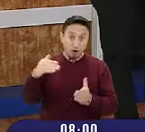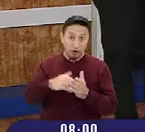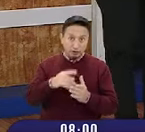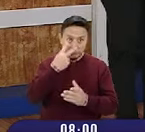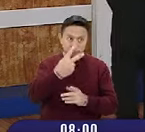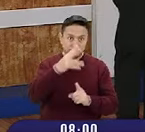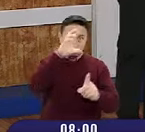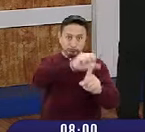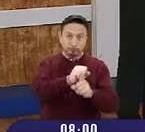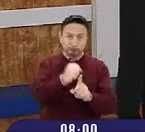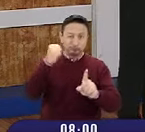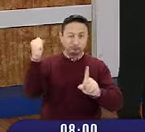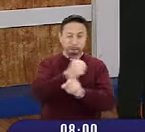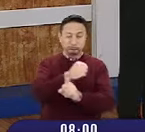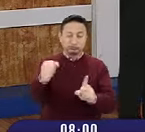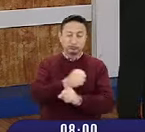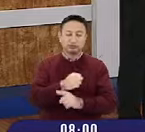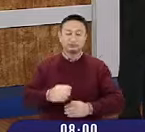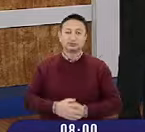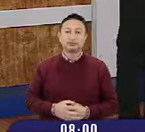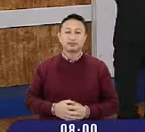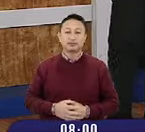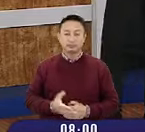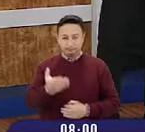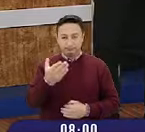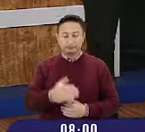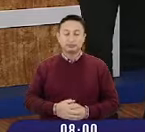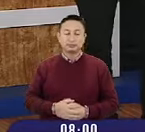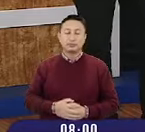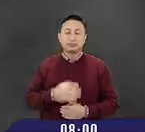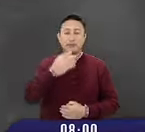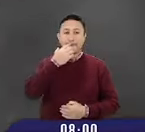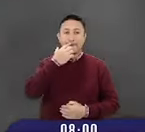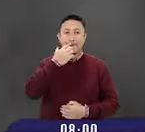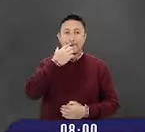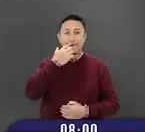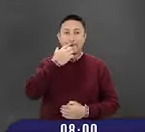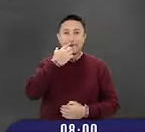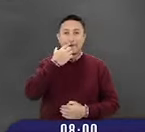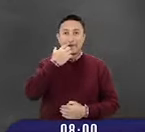por mano propia a los pillos. Veamos.